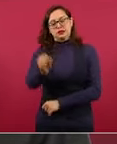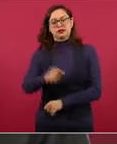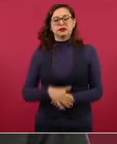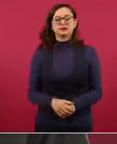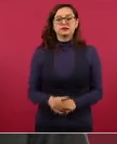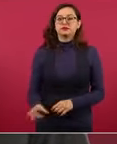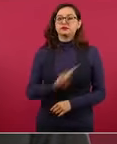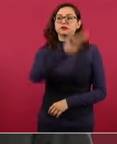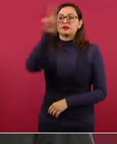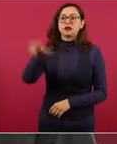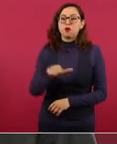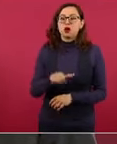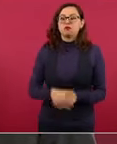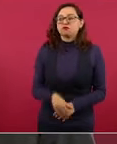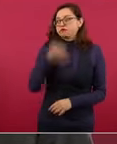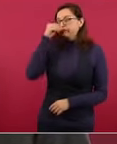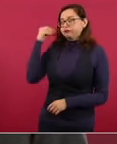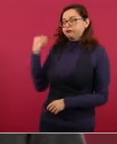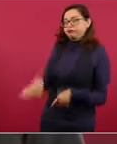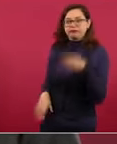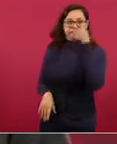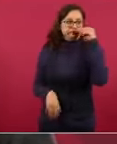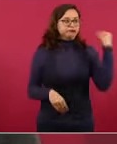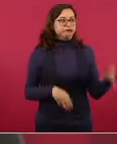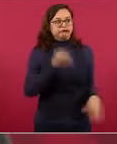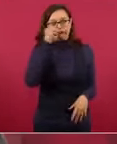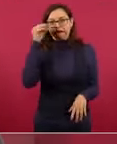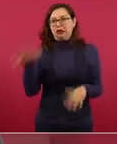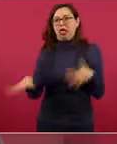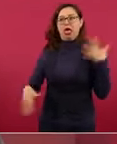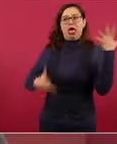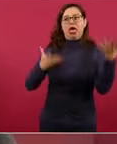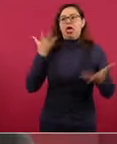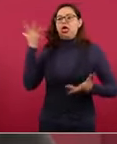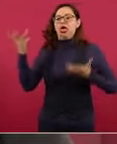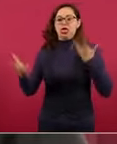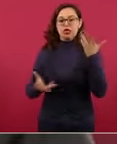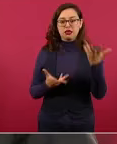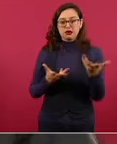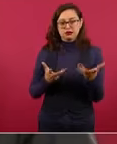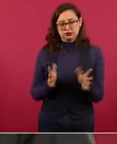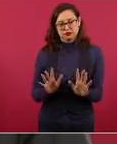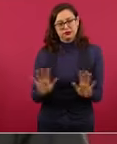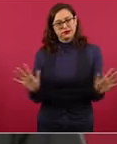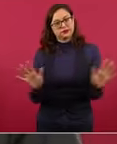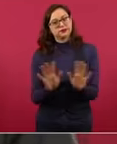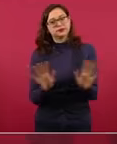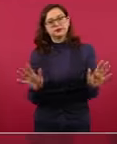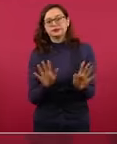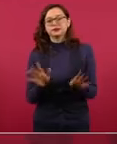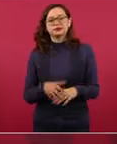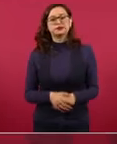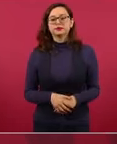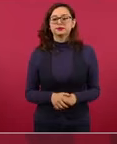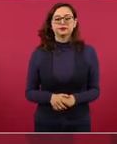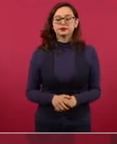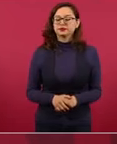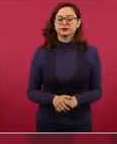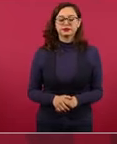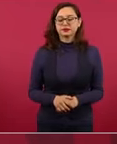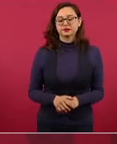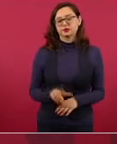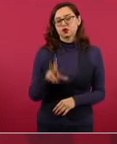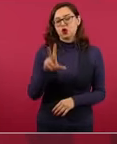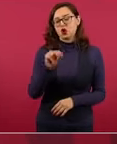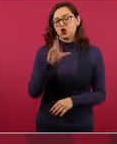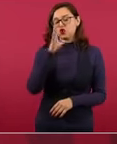nadie que por qué este las autoridades que se fueron no